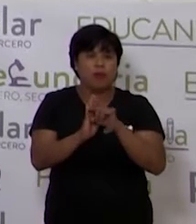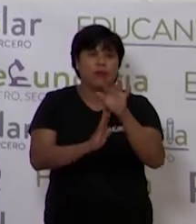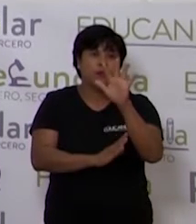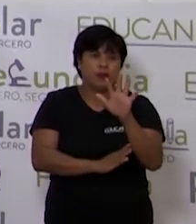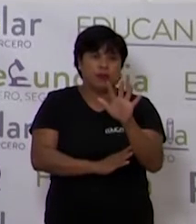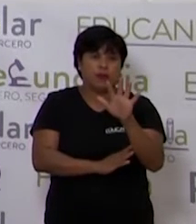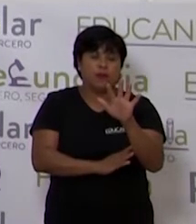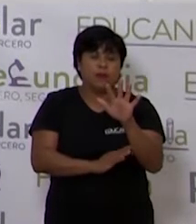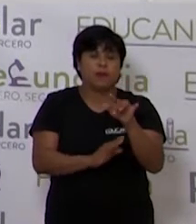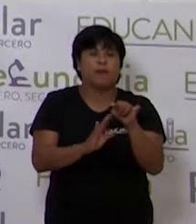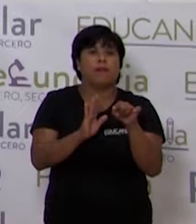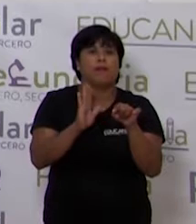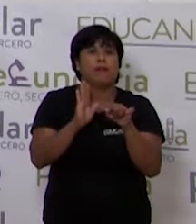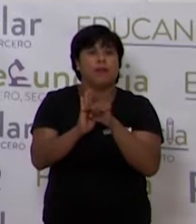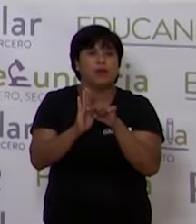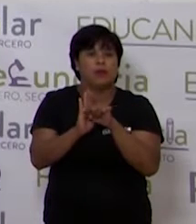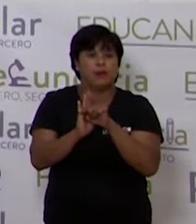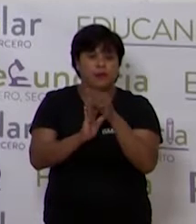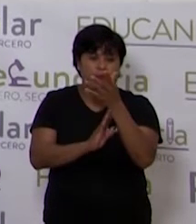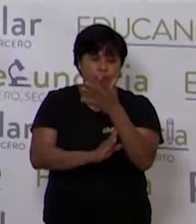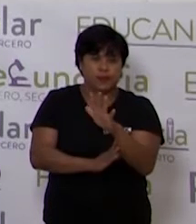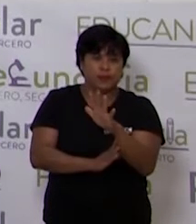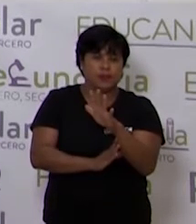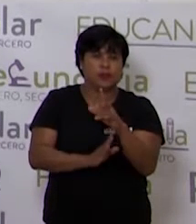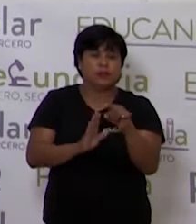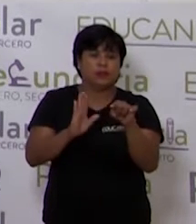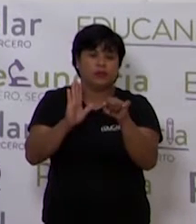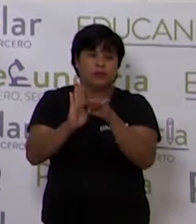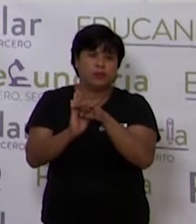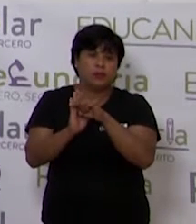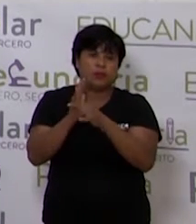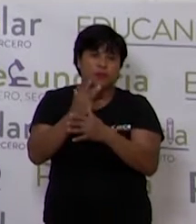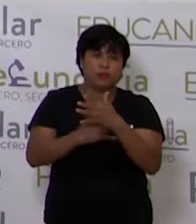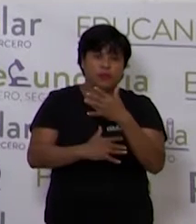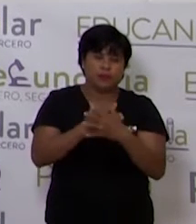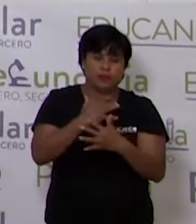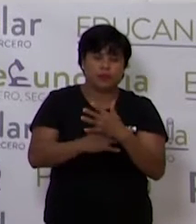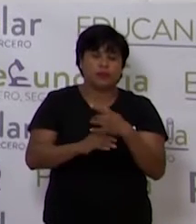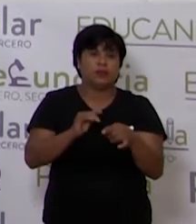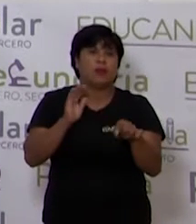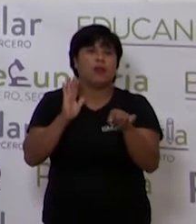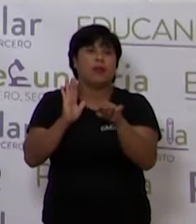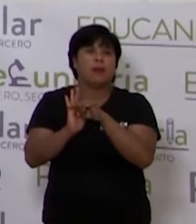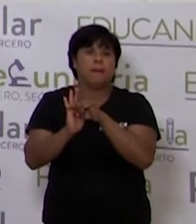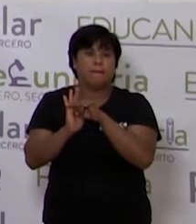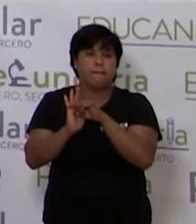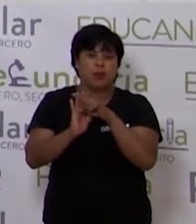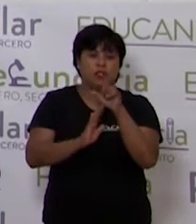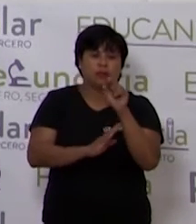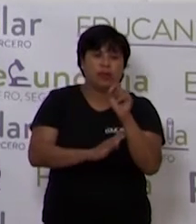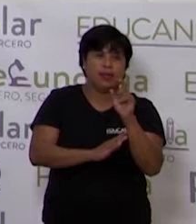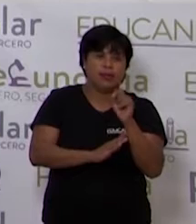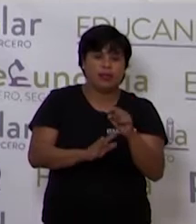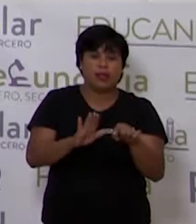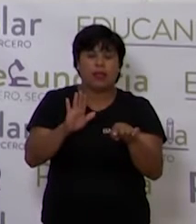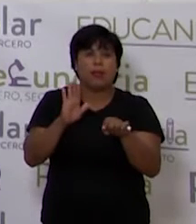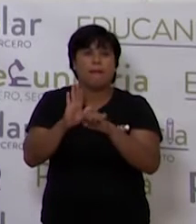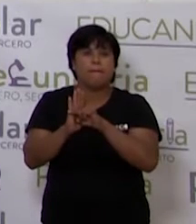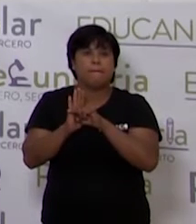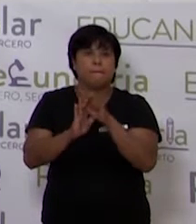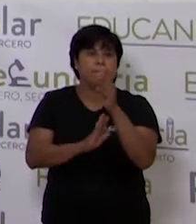5, menos 10, menos 15, menos